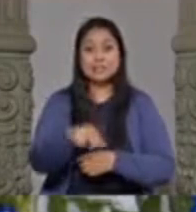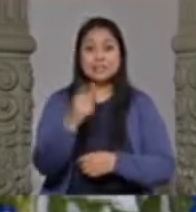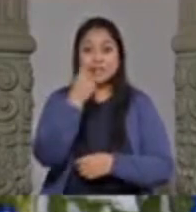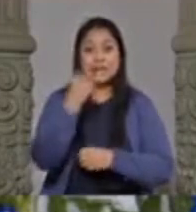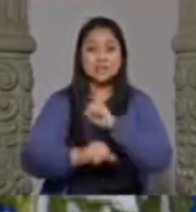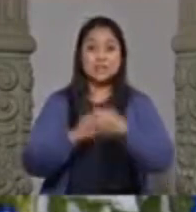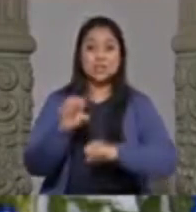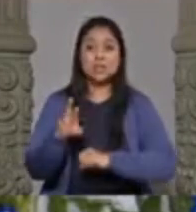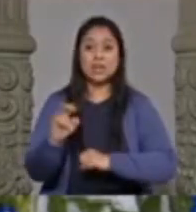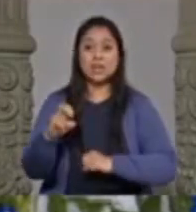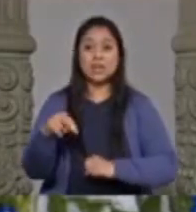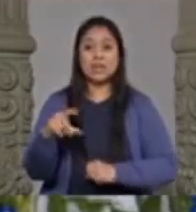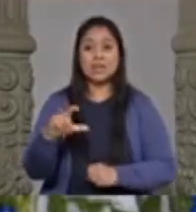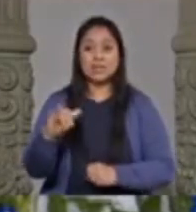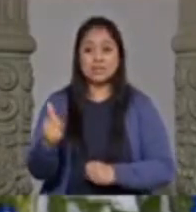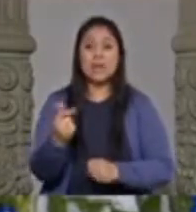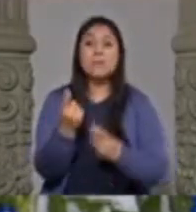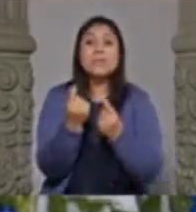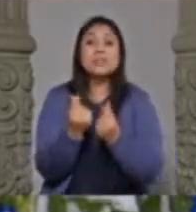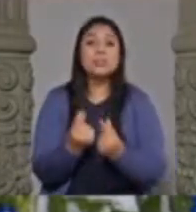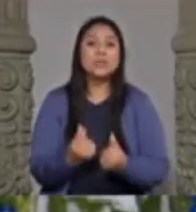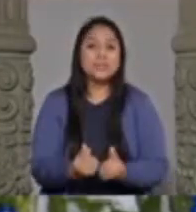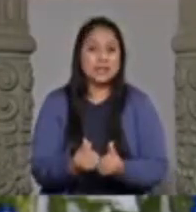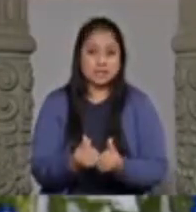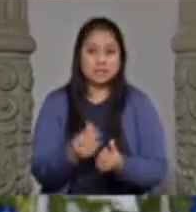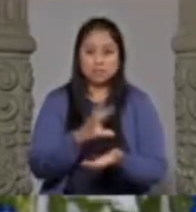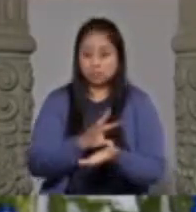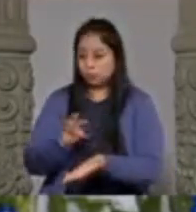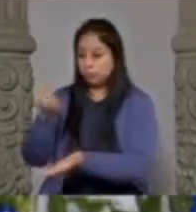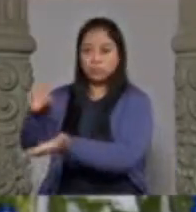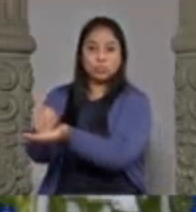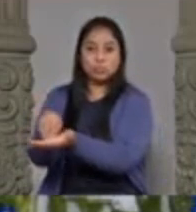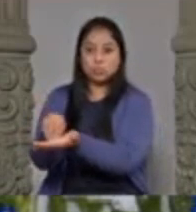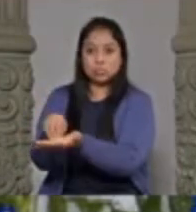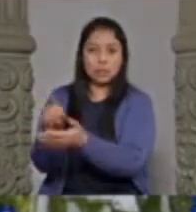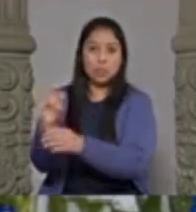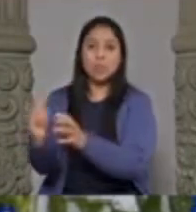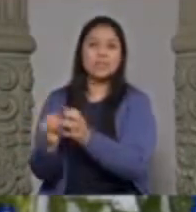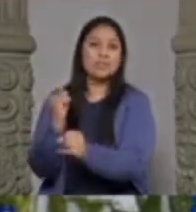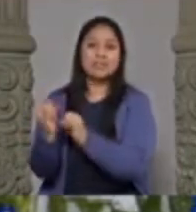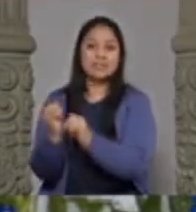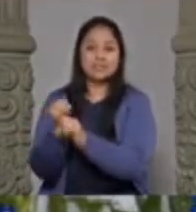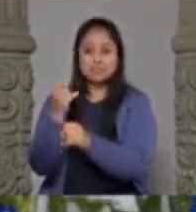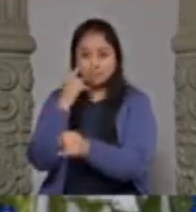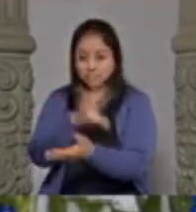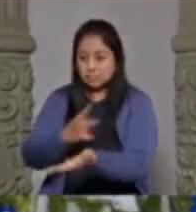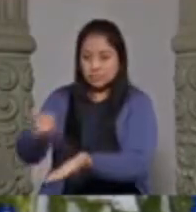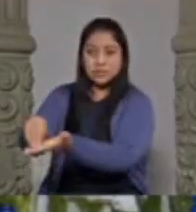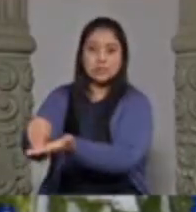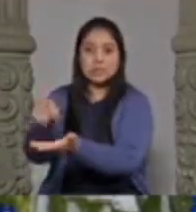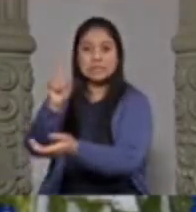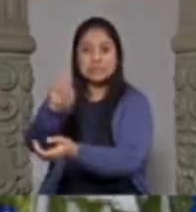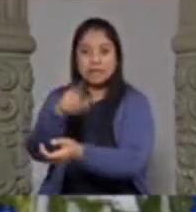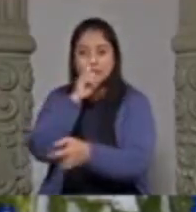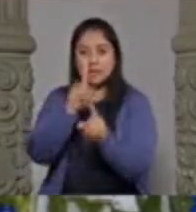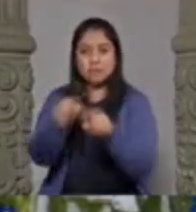que hacerle espacio presupuestario a cosas que tenían que ser